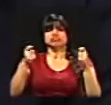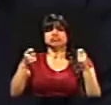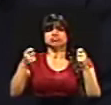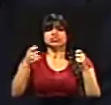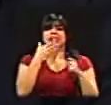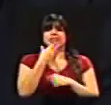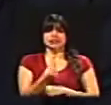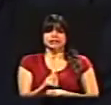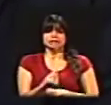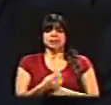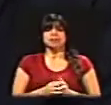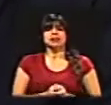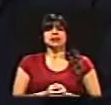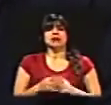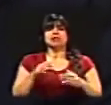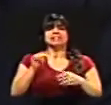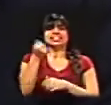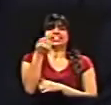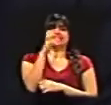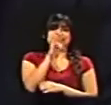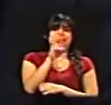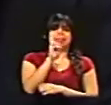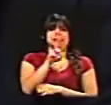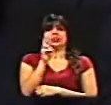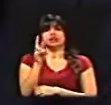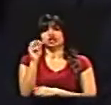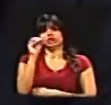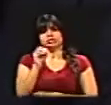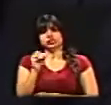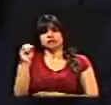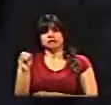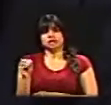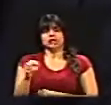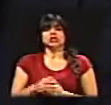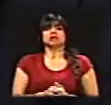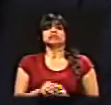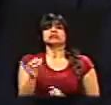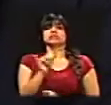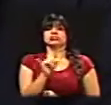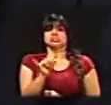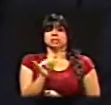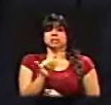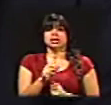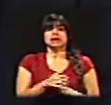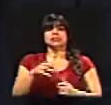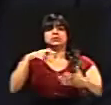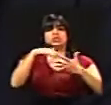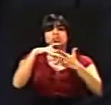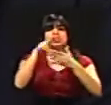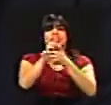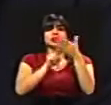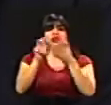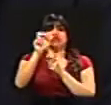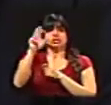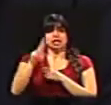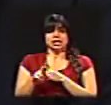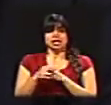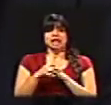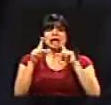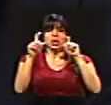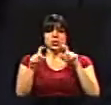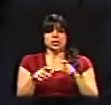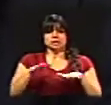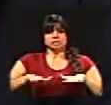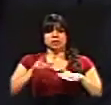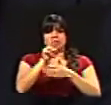en diciembre entre un 17 y un 22%. También en el estudio de la Universidad de Costa Rica, encuestas de la